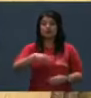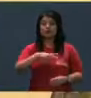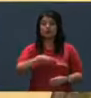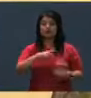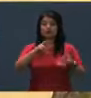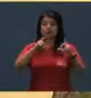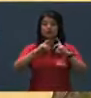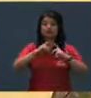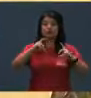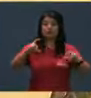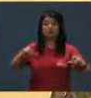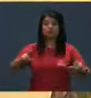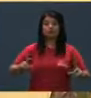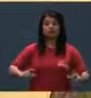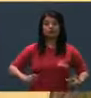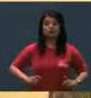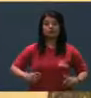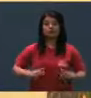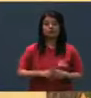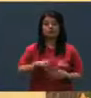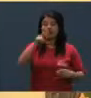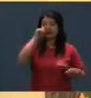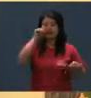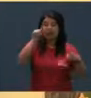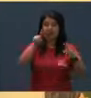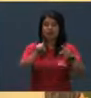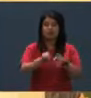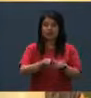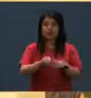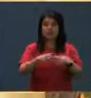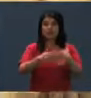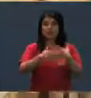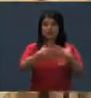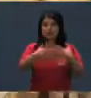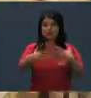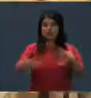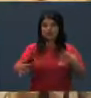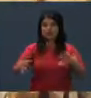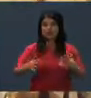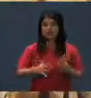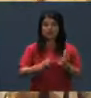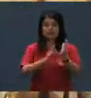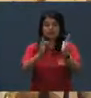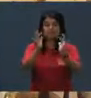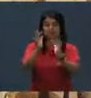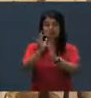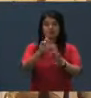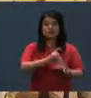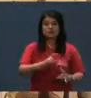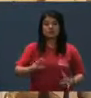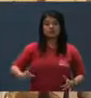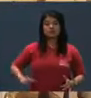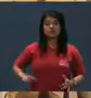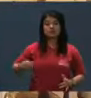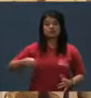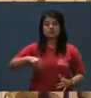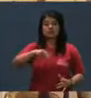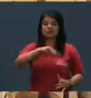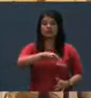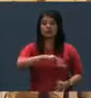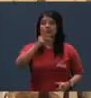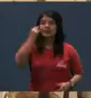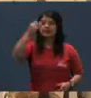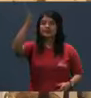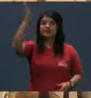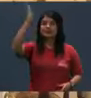cuerpo y la sangre de Jesucristo nuestro